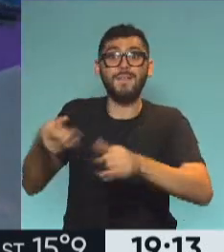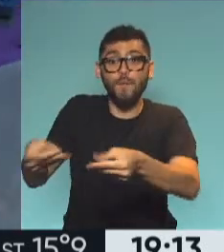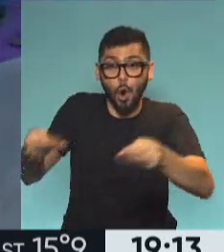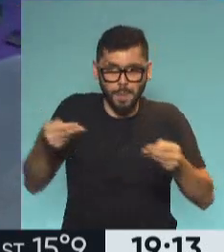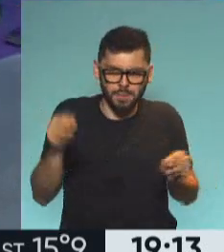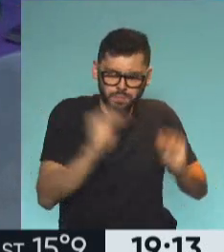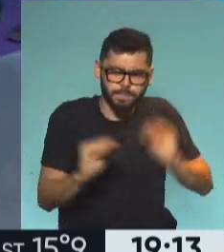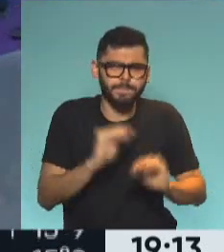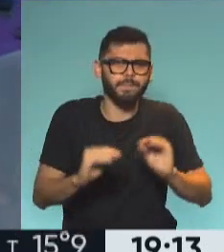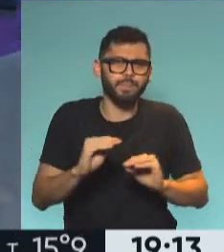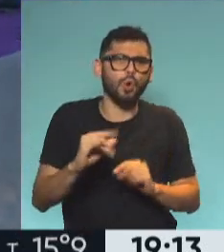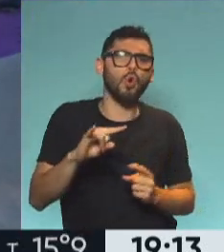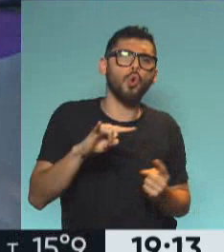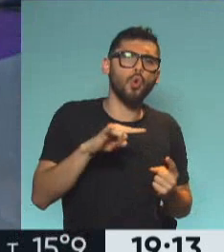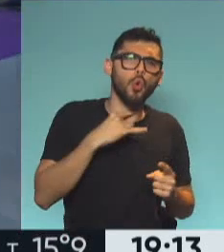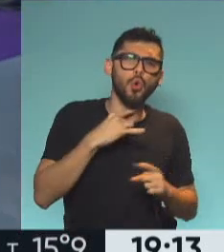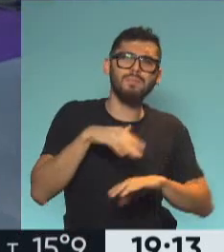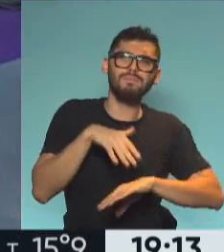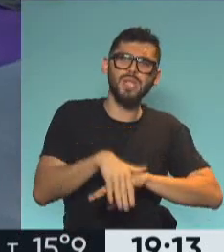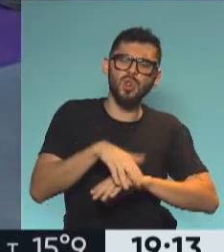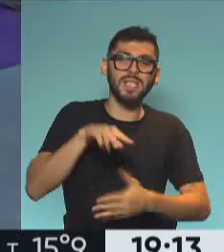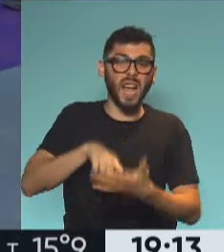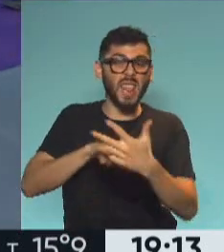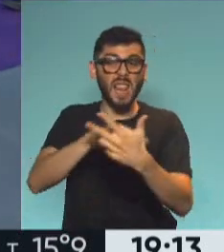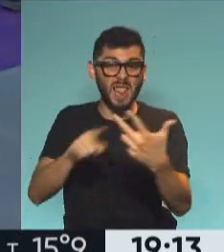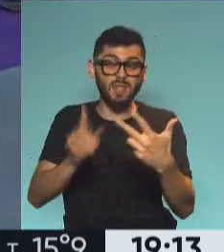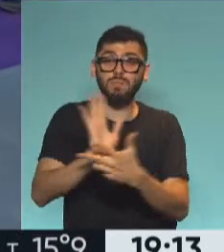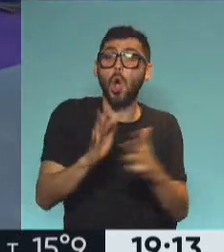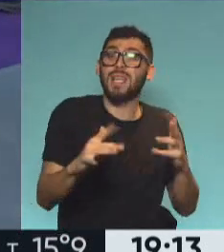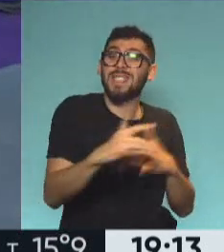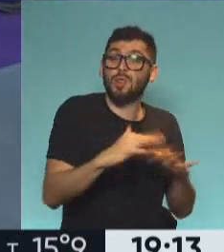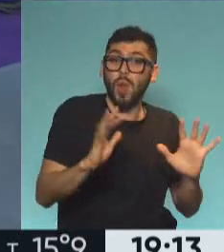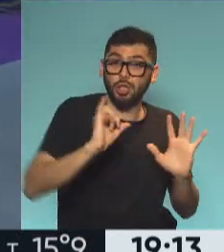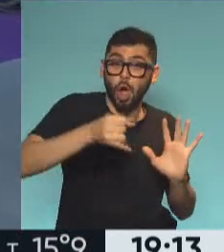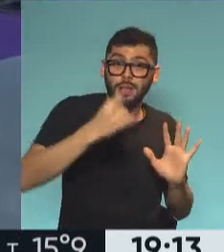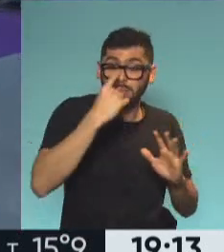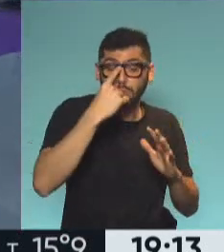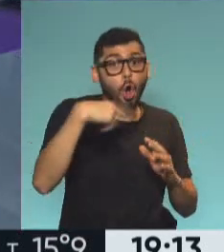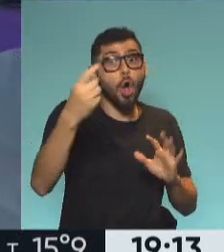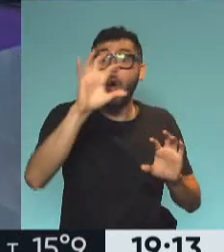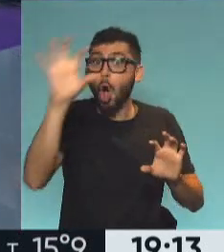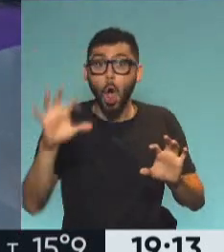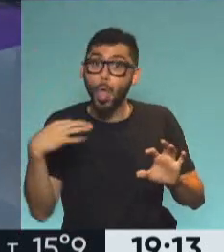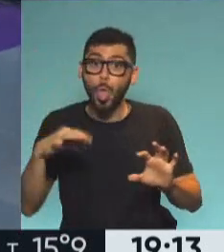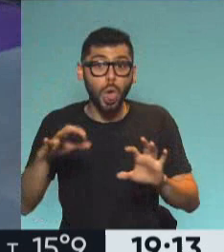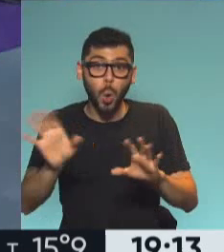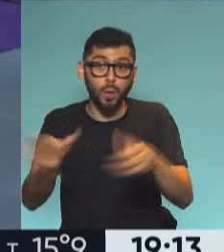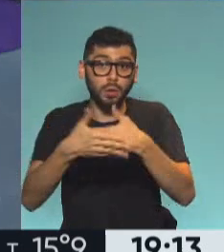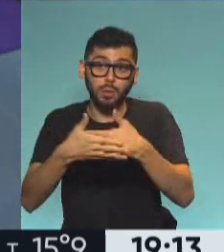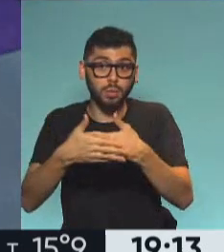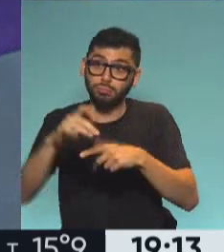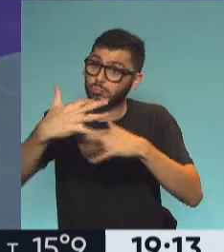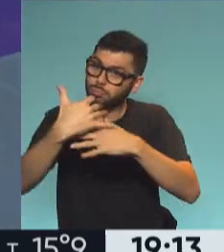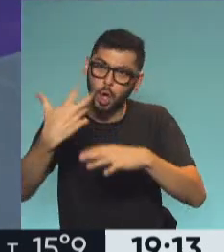Salvo Jujuy, Misiones y Salta, esto preocupa. El resto debería limitar la circulación. Tenga en cuenta una